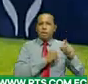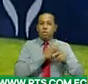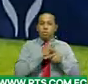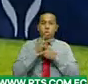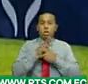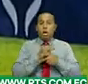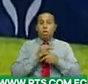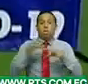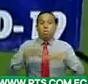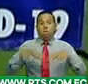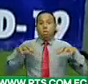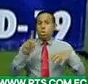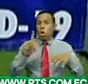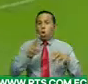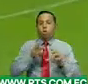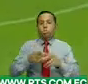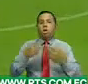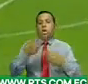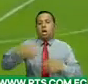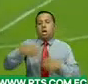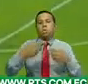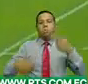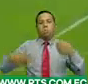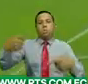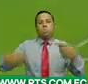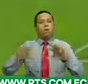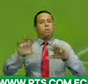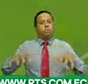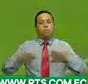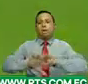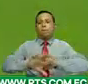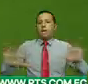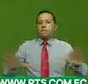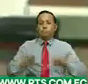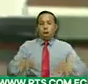sin público y cumpliendo las medidas de bioseguridad obligatorias. Informó Javier Rosario.